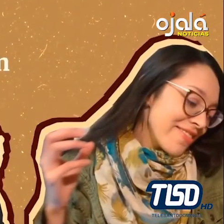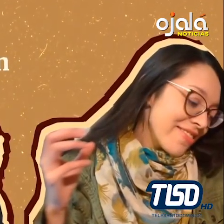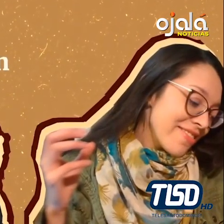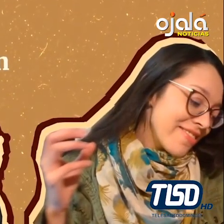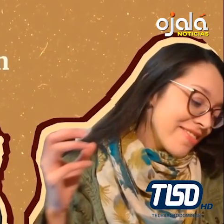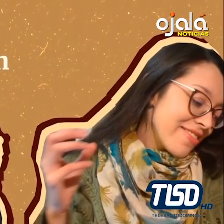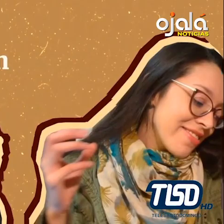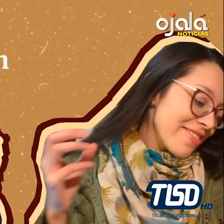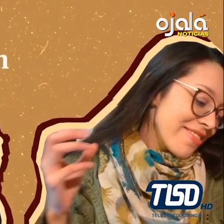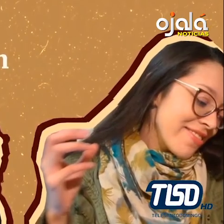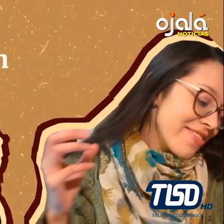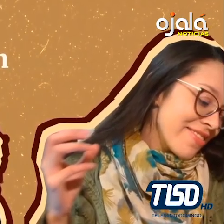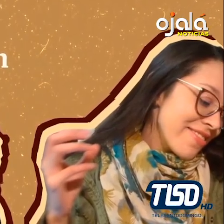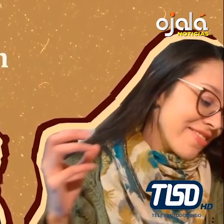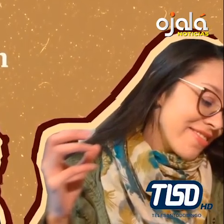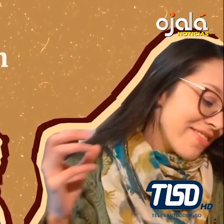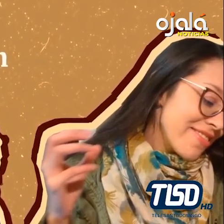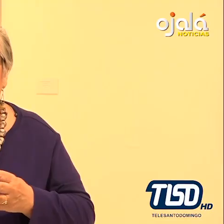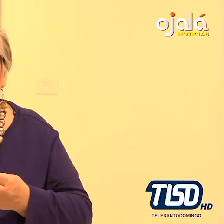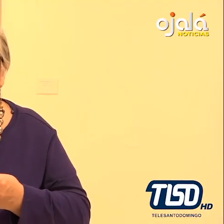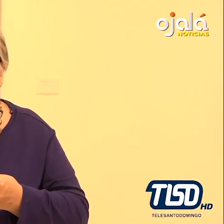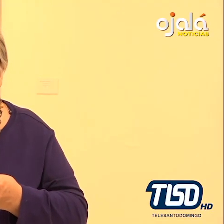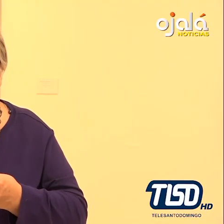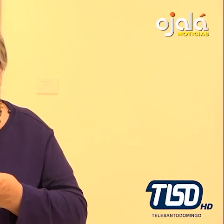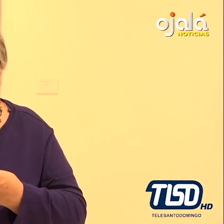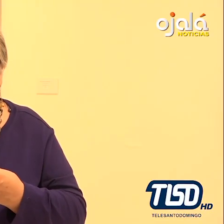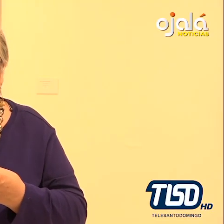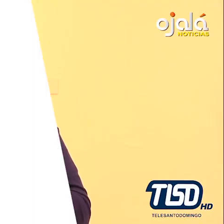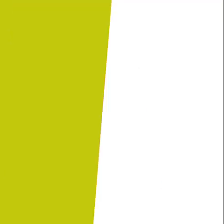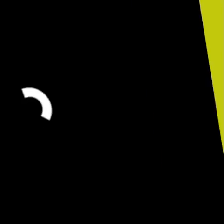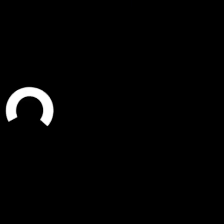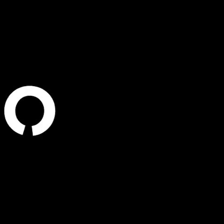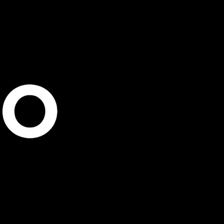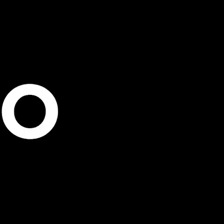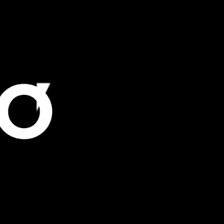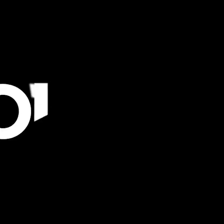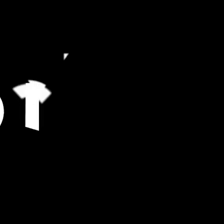historia del éxodo de poblaciones negras de Georgia y Virginia en Estados Unidos.